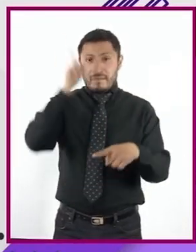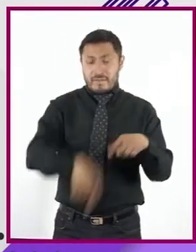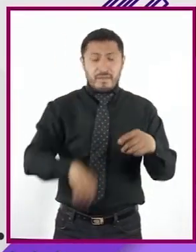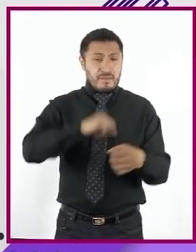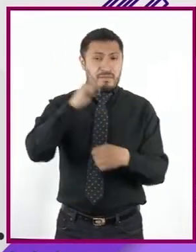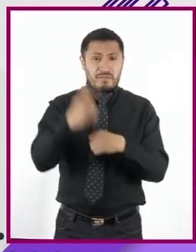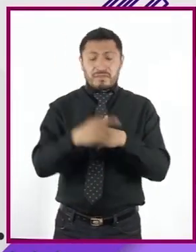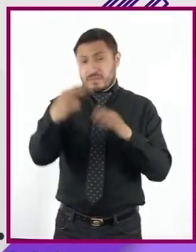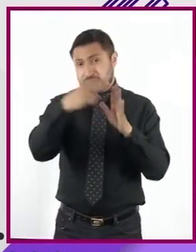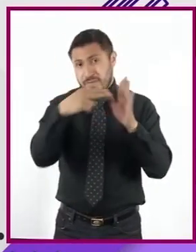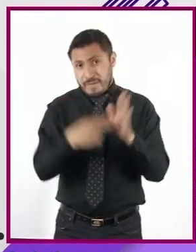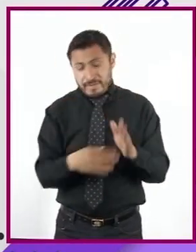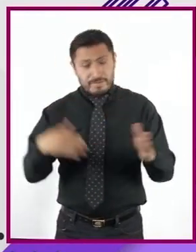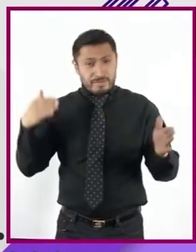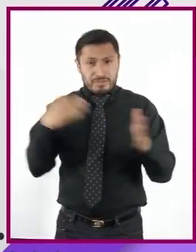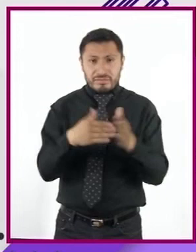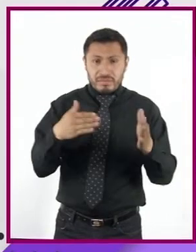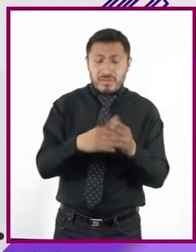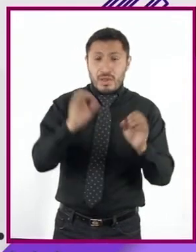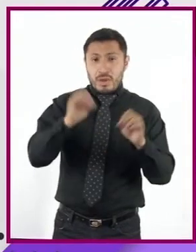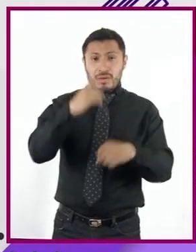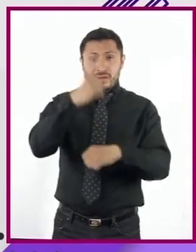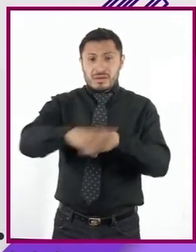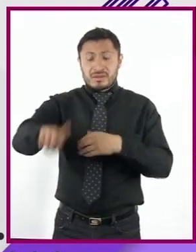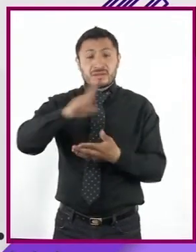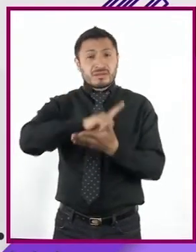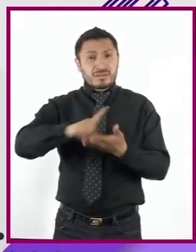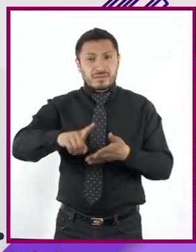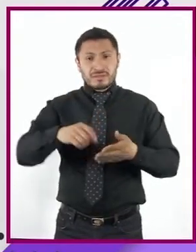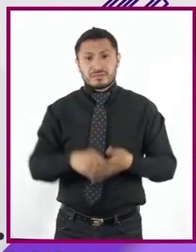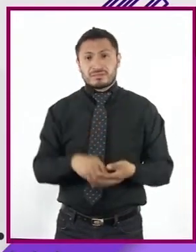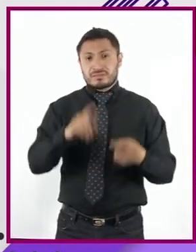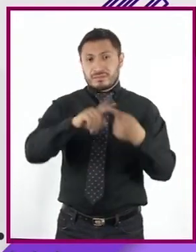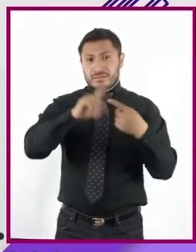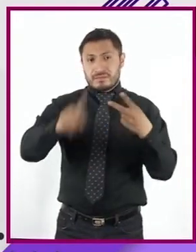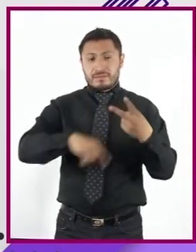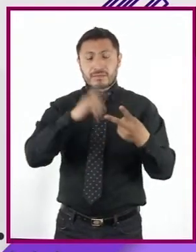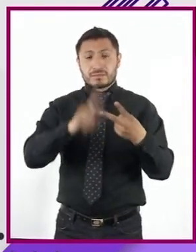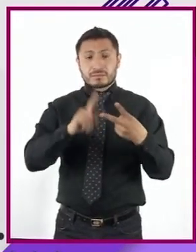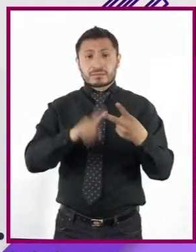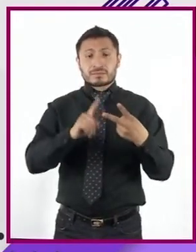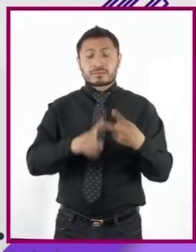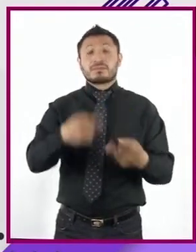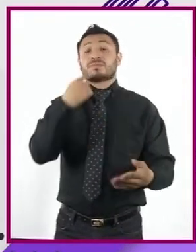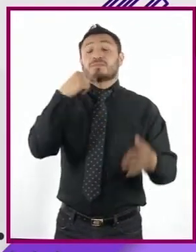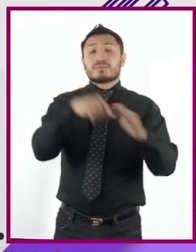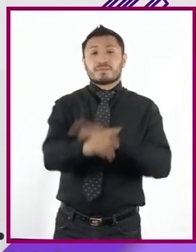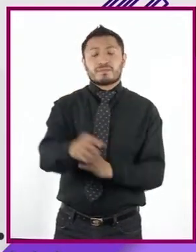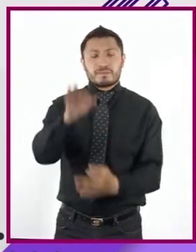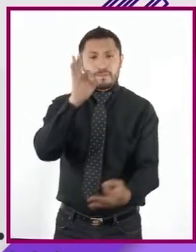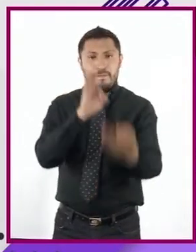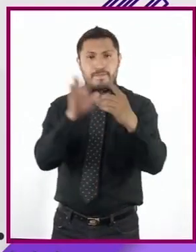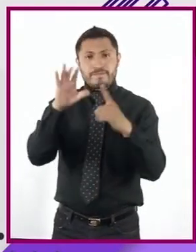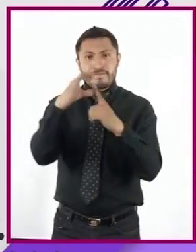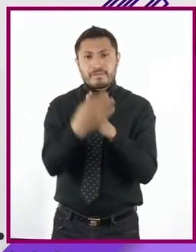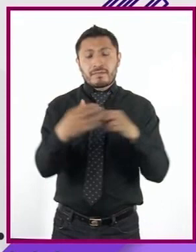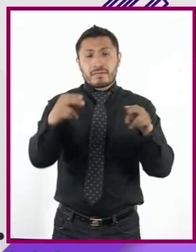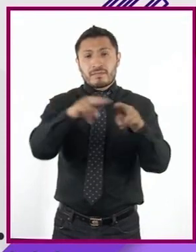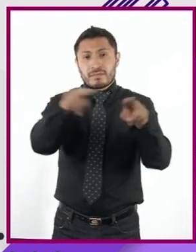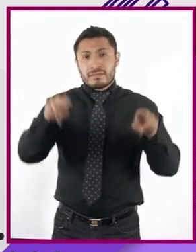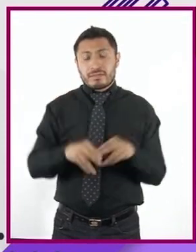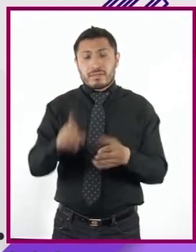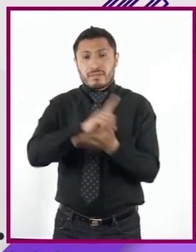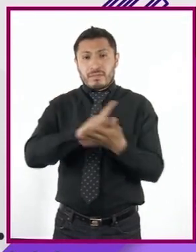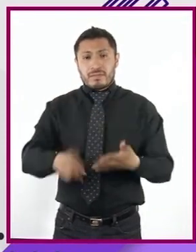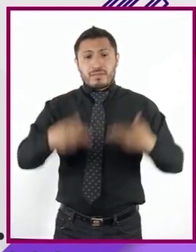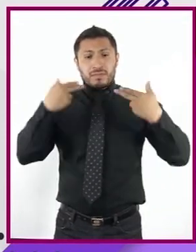una norma que limita o daña sus derechos. 2. Denuncia ante la Comisión Nacional de